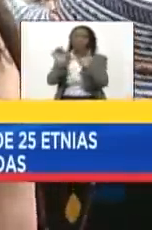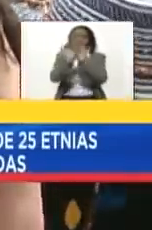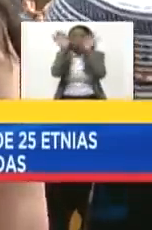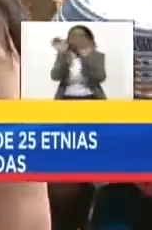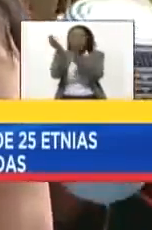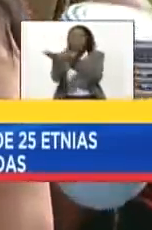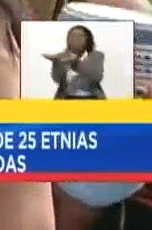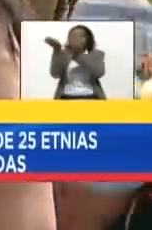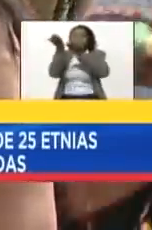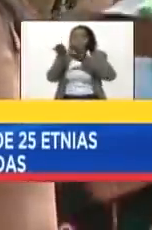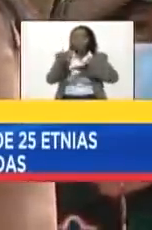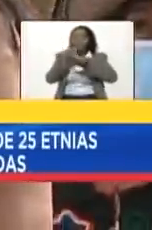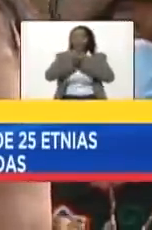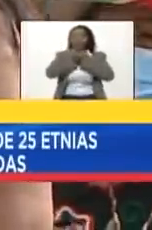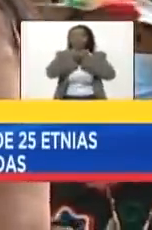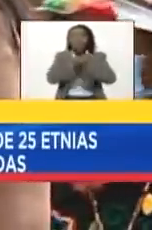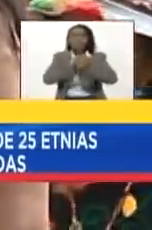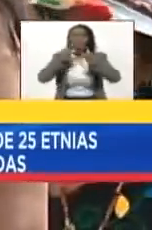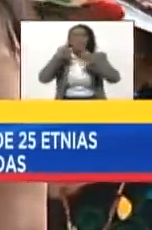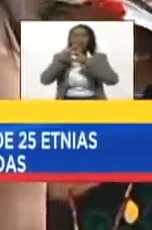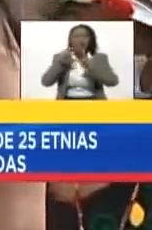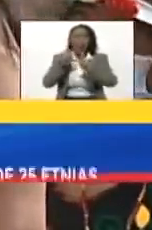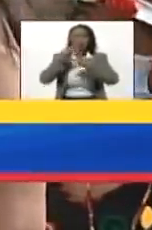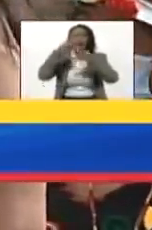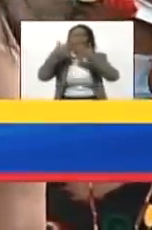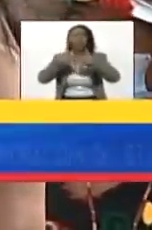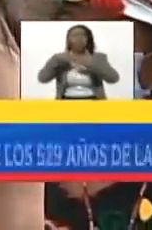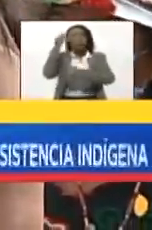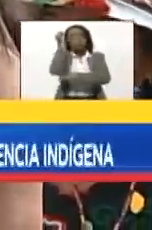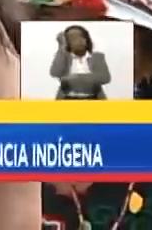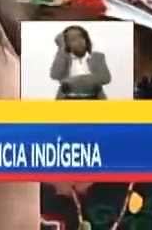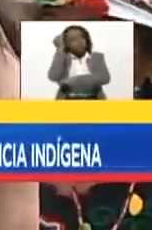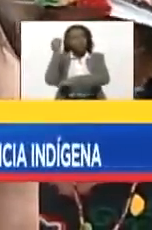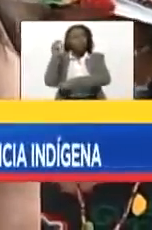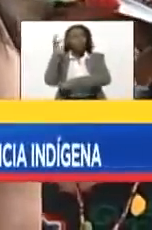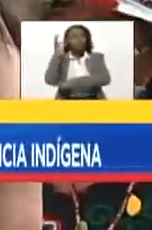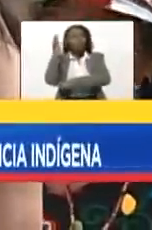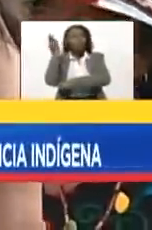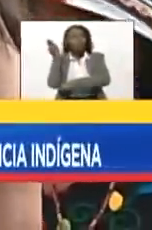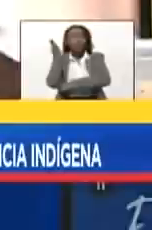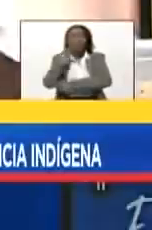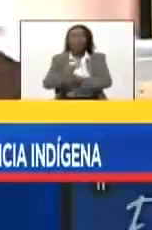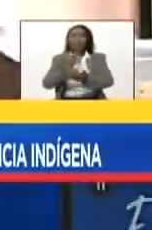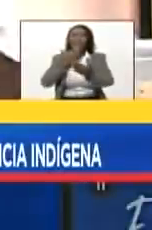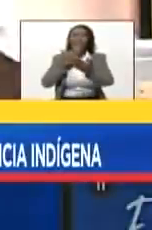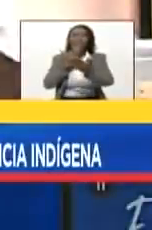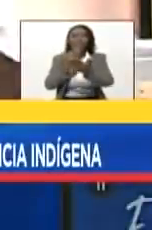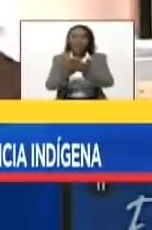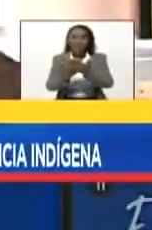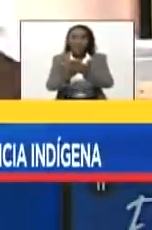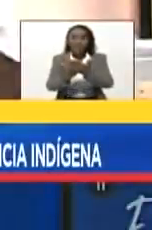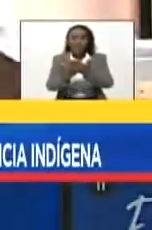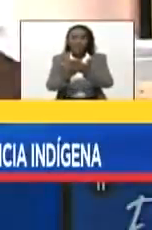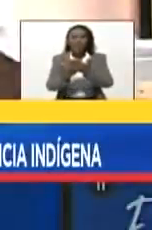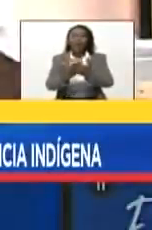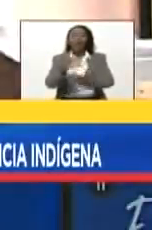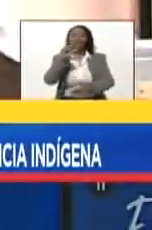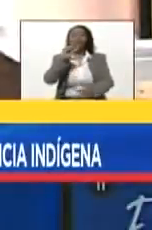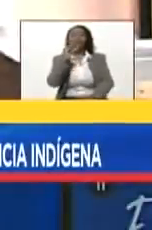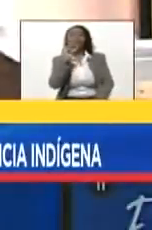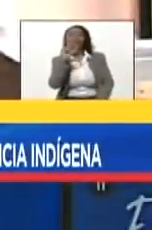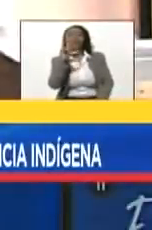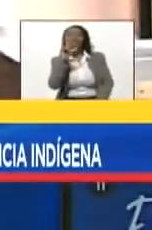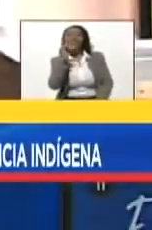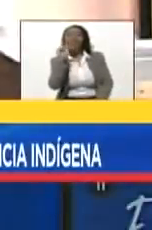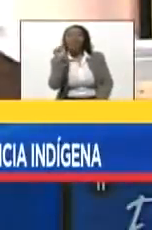regalo de amor con sus palabras, su reflexión, Silvia. Gracias, Silvia de Oriente, San Antonio